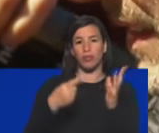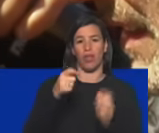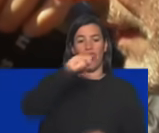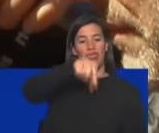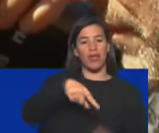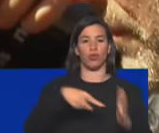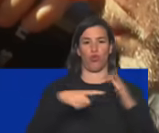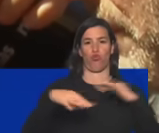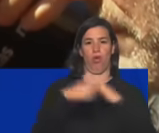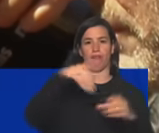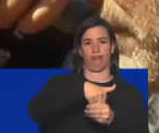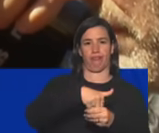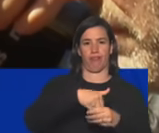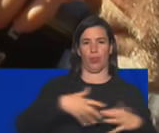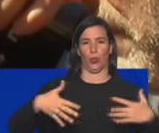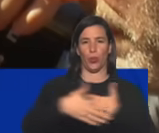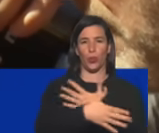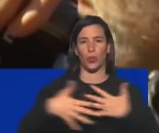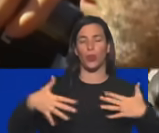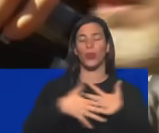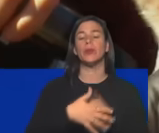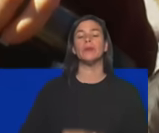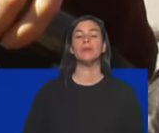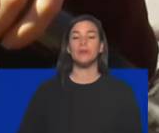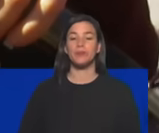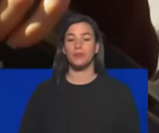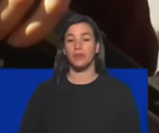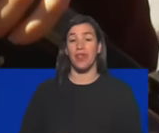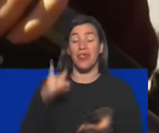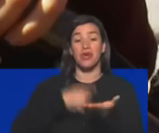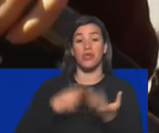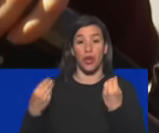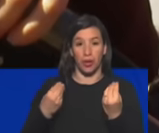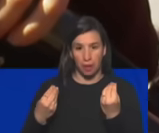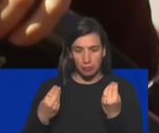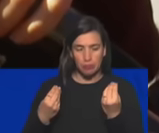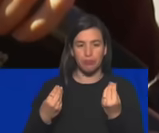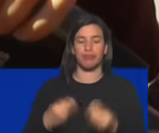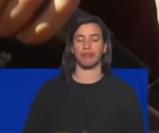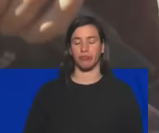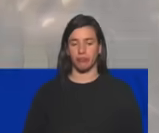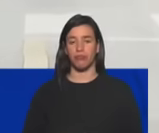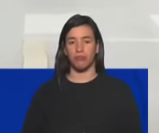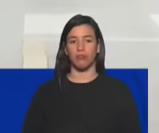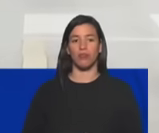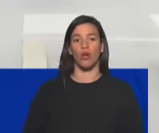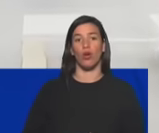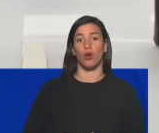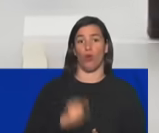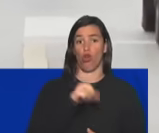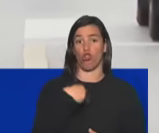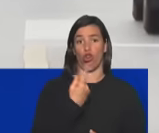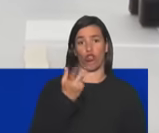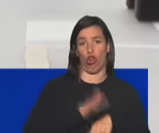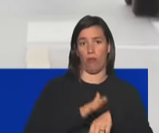Aires. La decisión es asumir el costo del subsidio desde ciudad,